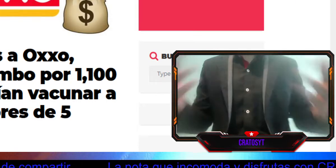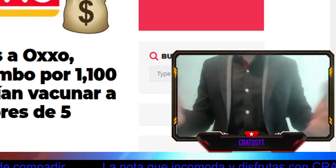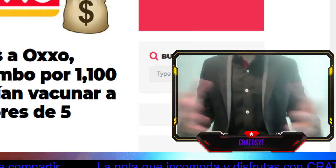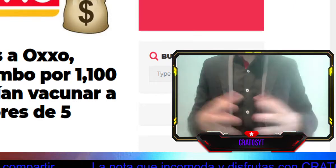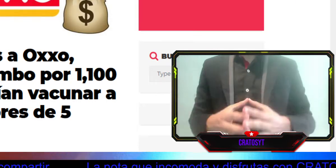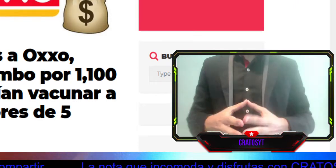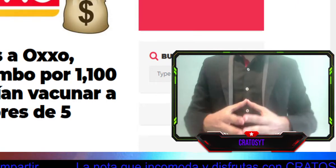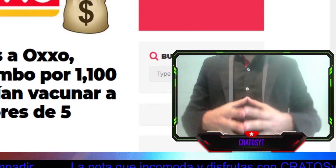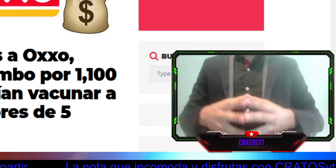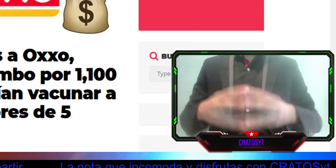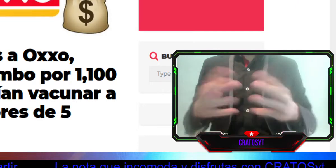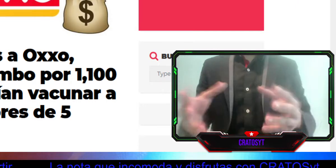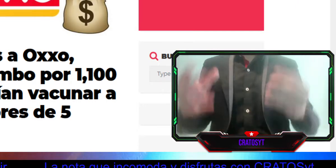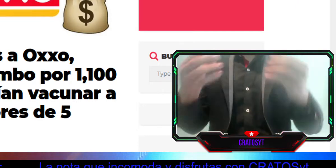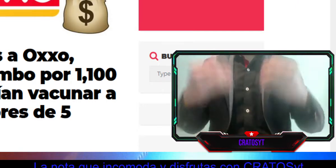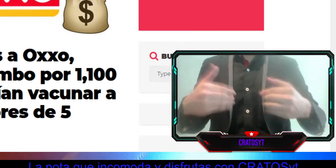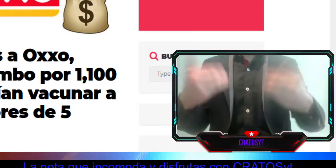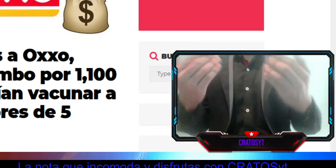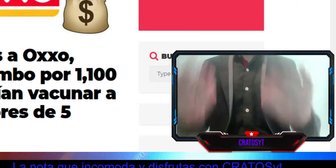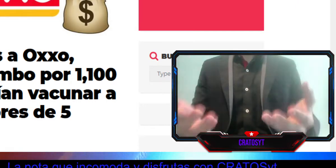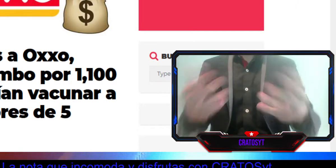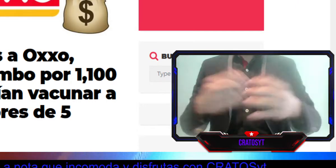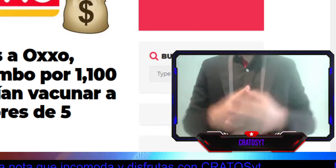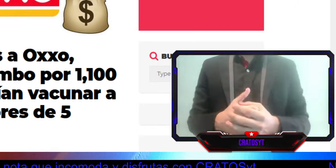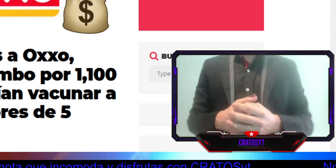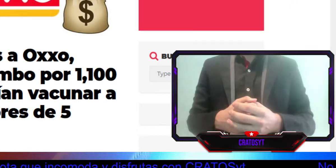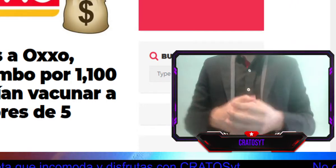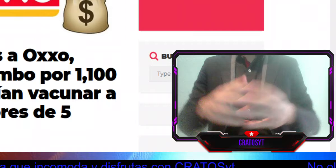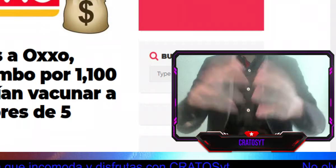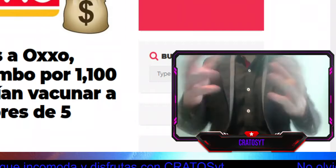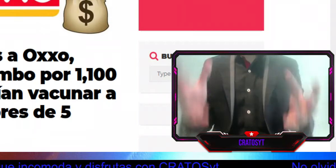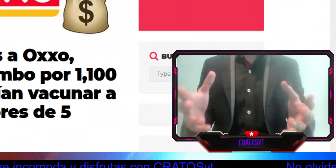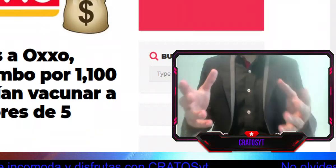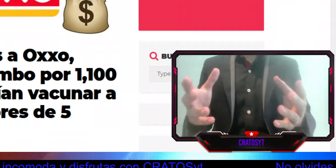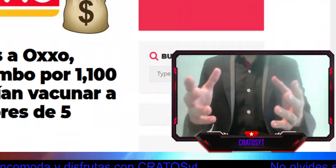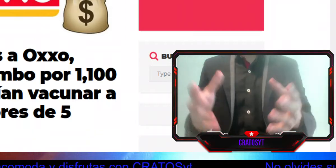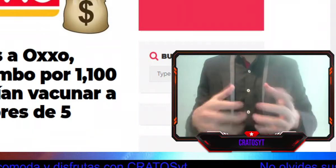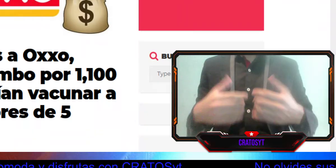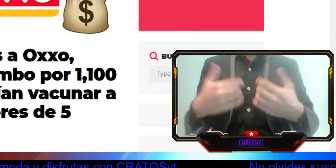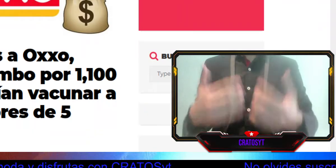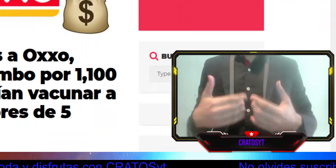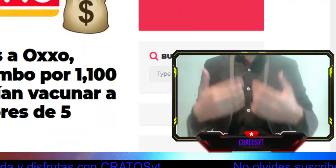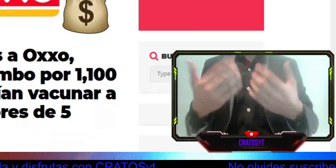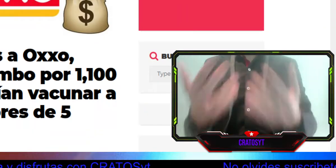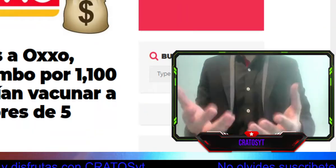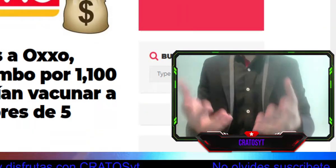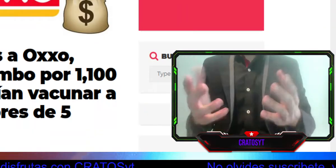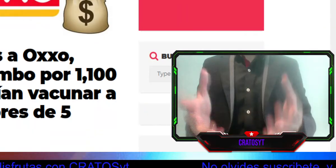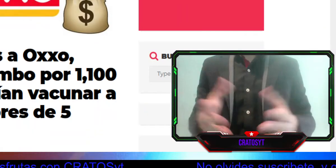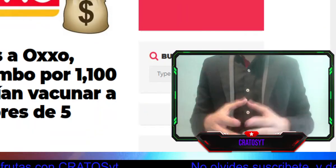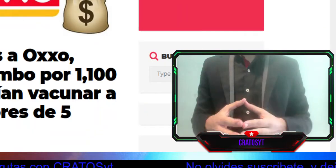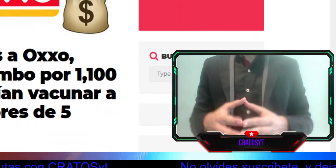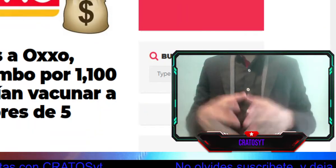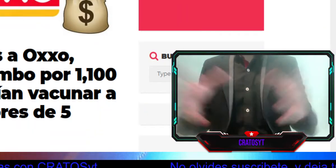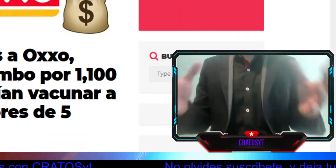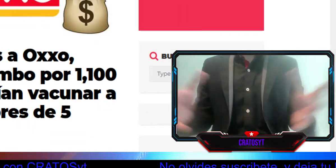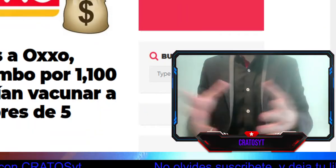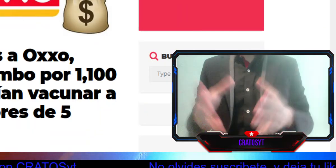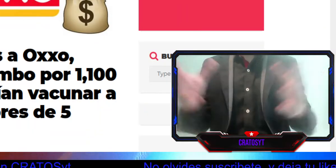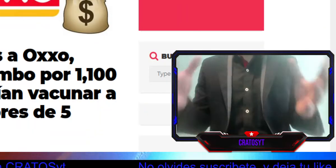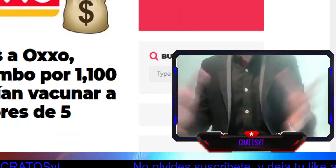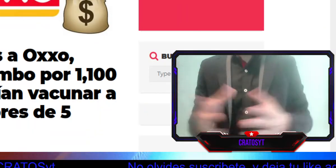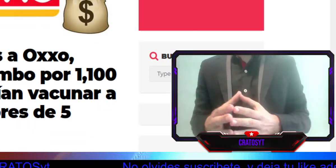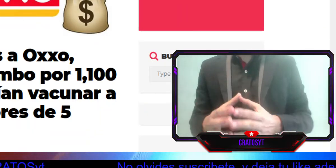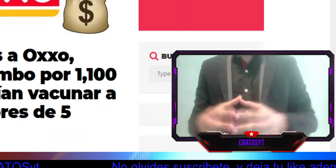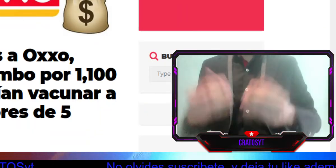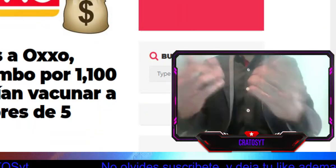termina nublando en determinada zona donde tú tienes los paneles solares, no se va a generar energía y tú no le puedes decir al consumidor, oye, se